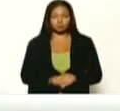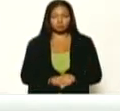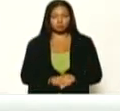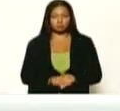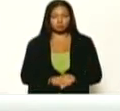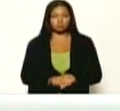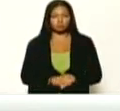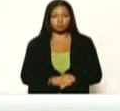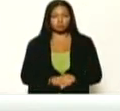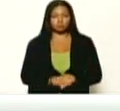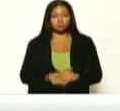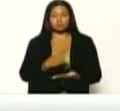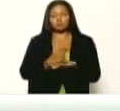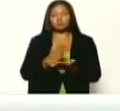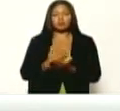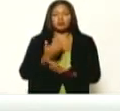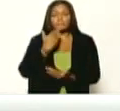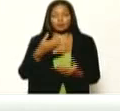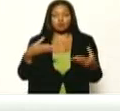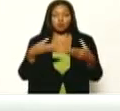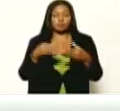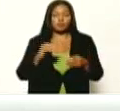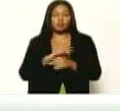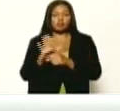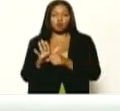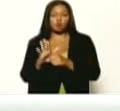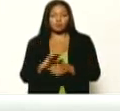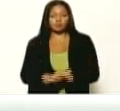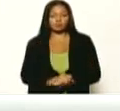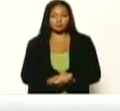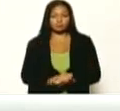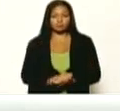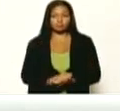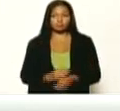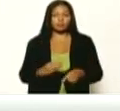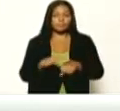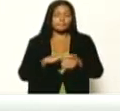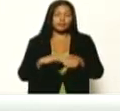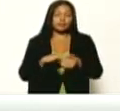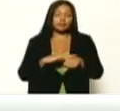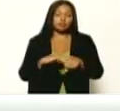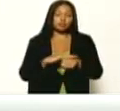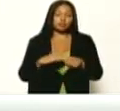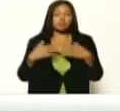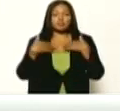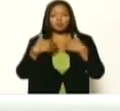Siempre le pido a la Comisión COVID, ministro Carlos Alvarado,